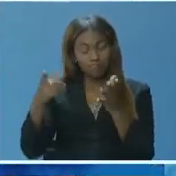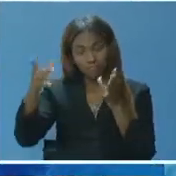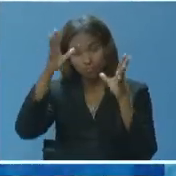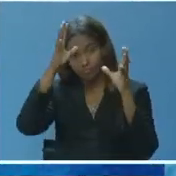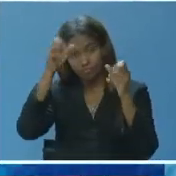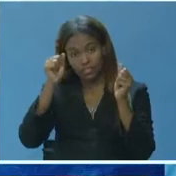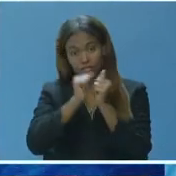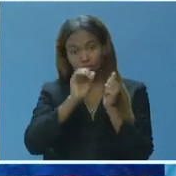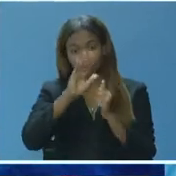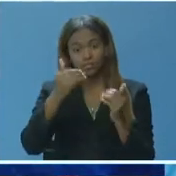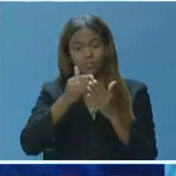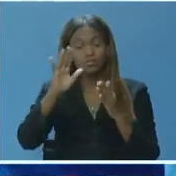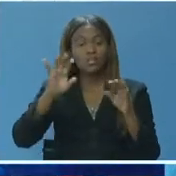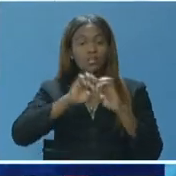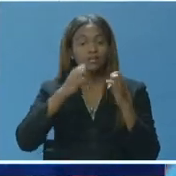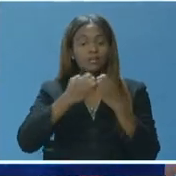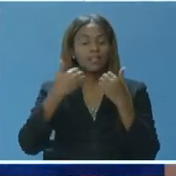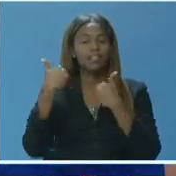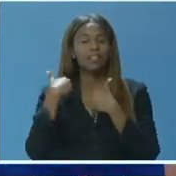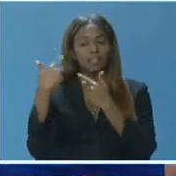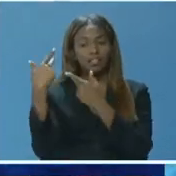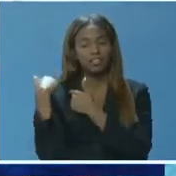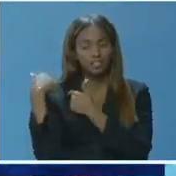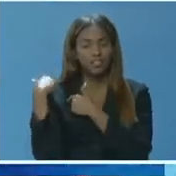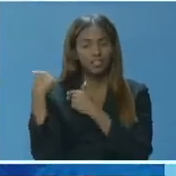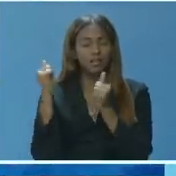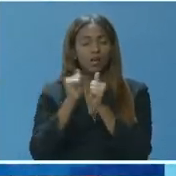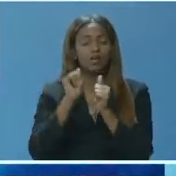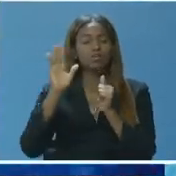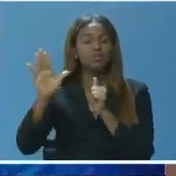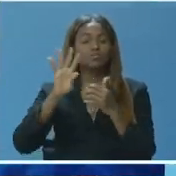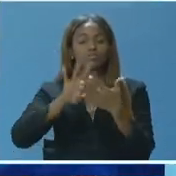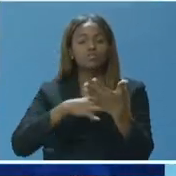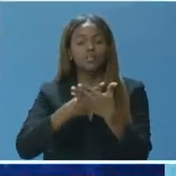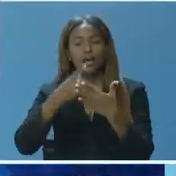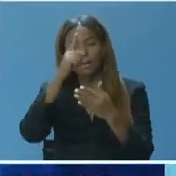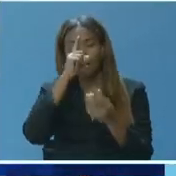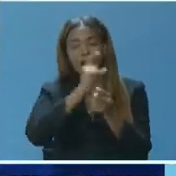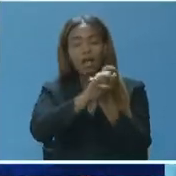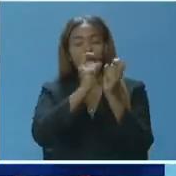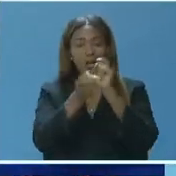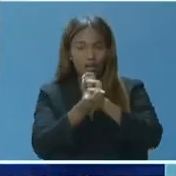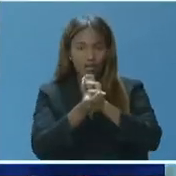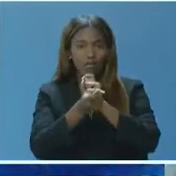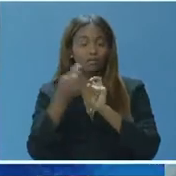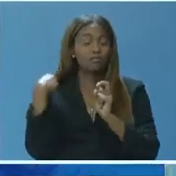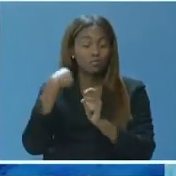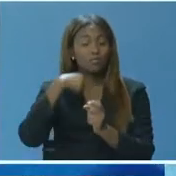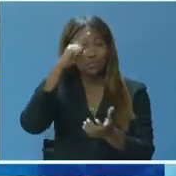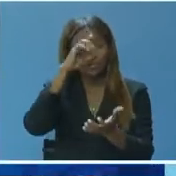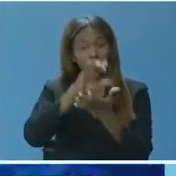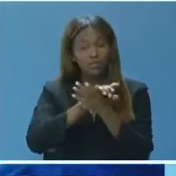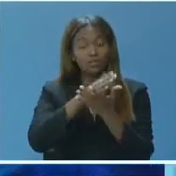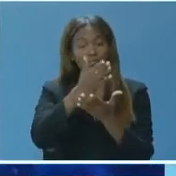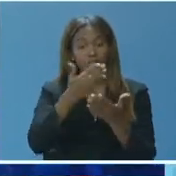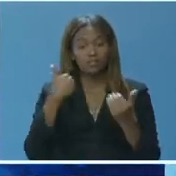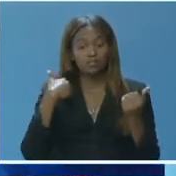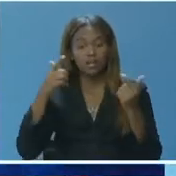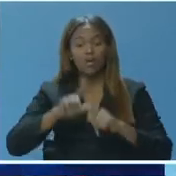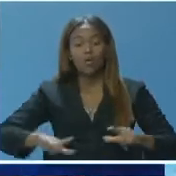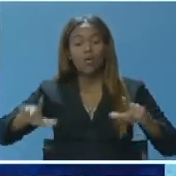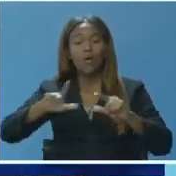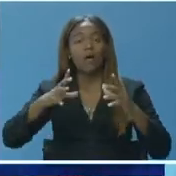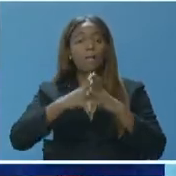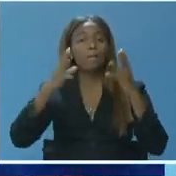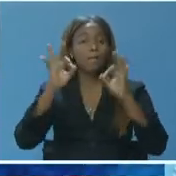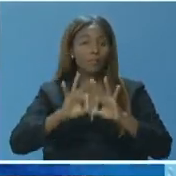y todo el equipo está comprometido con su agenda de transformación. Creemos que este es un espacio de gran